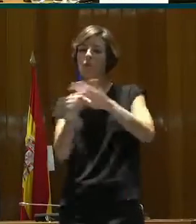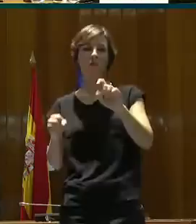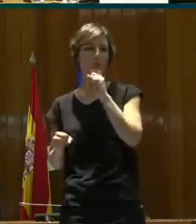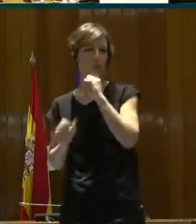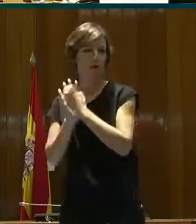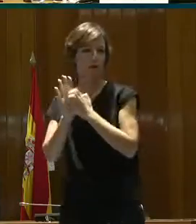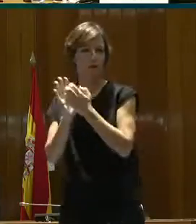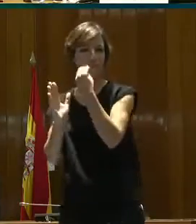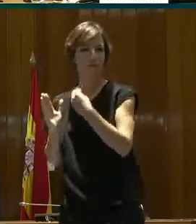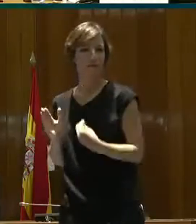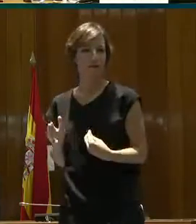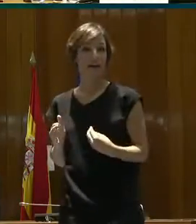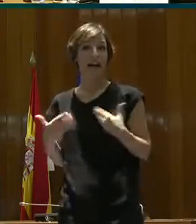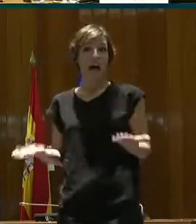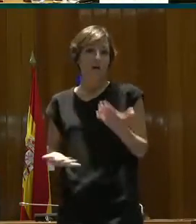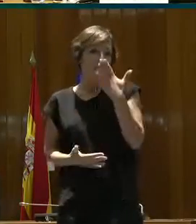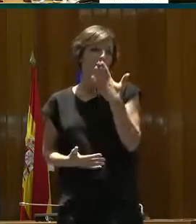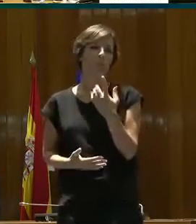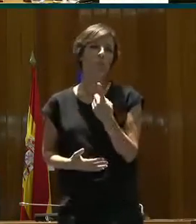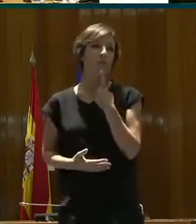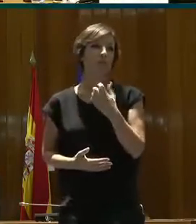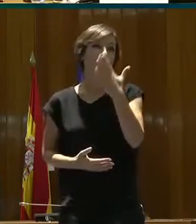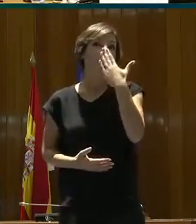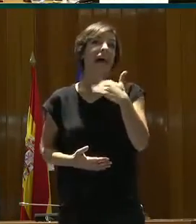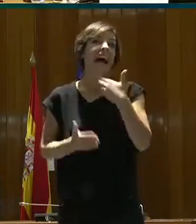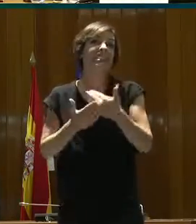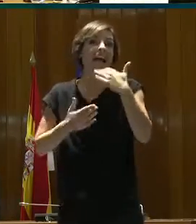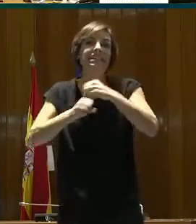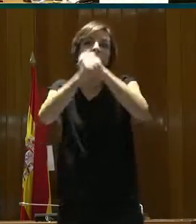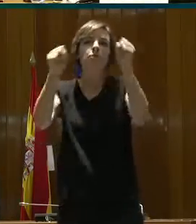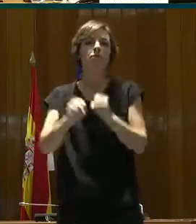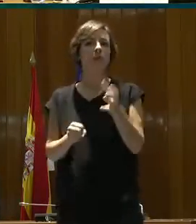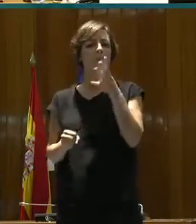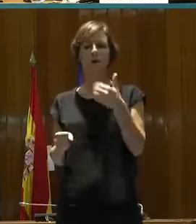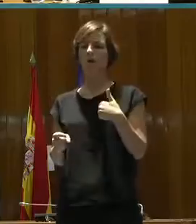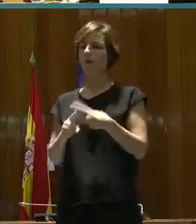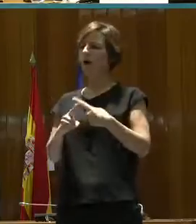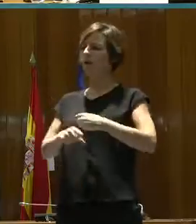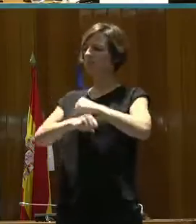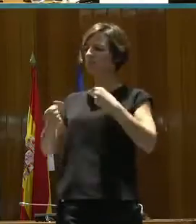cualquier tipo en la actualidad es muy difícil, por no decir casi imposible, porque no disponemos de las herramientas